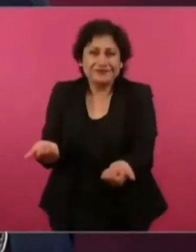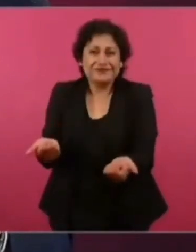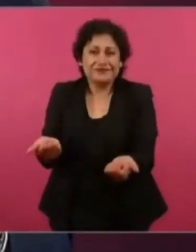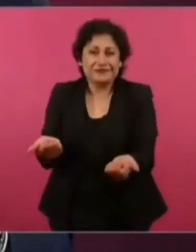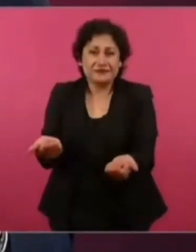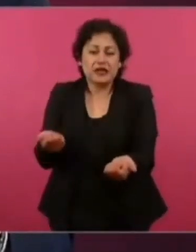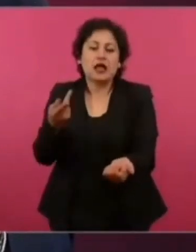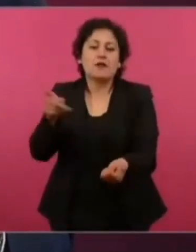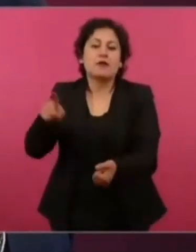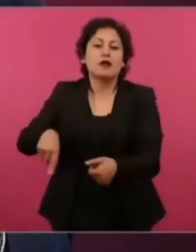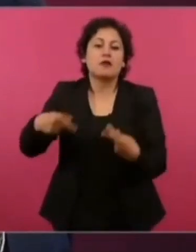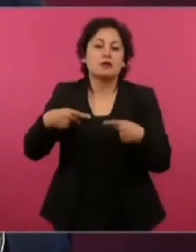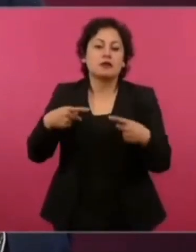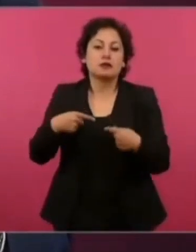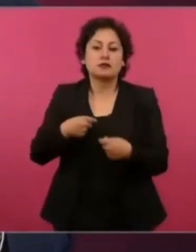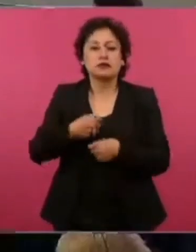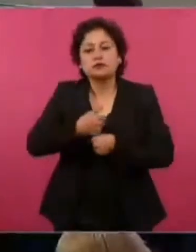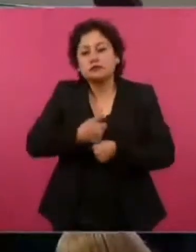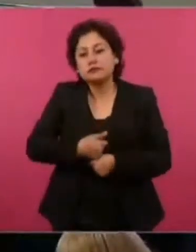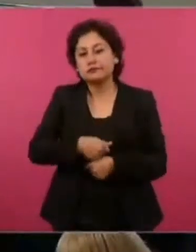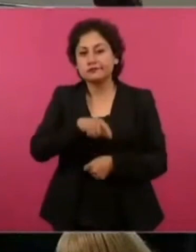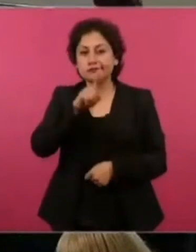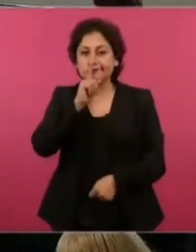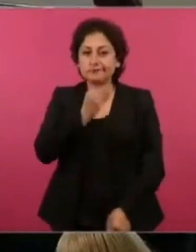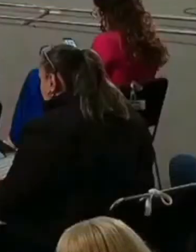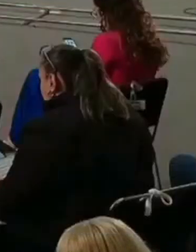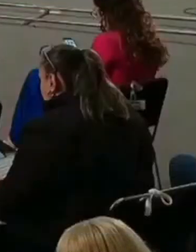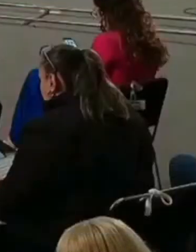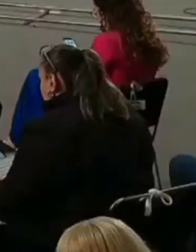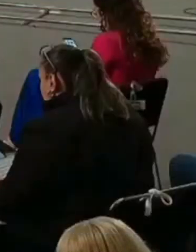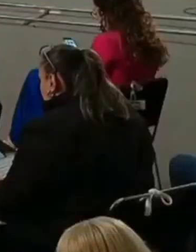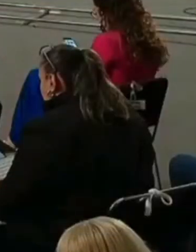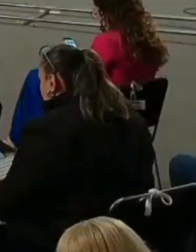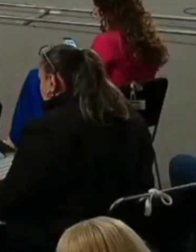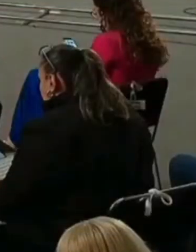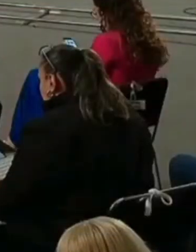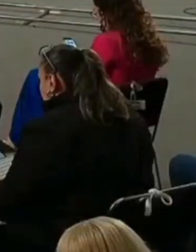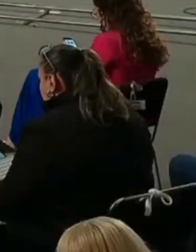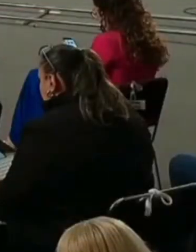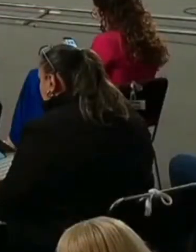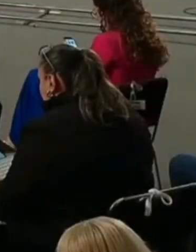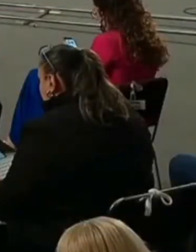a los pueblos y enviando armas.